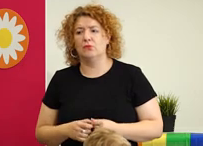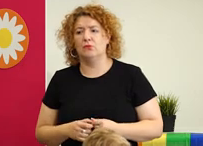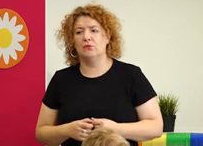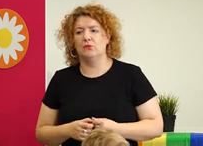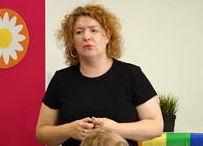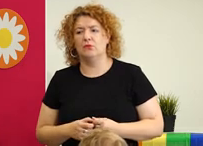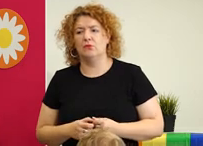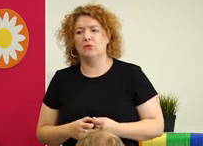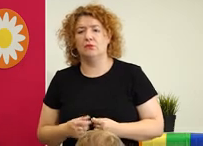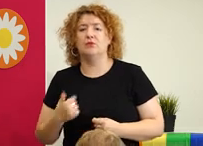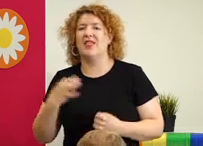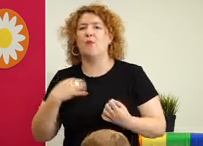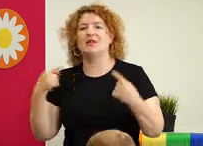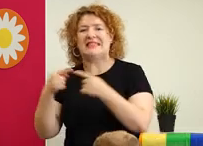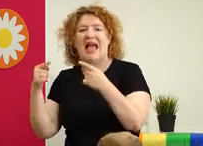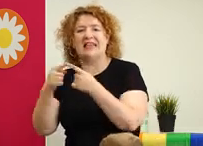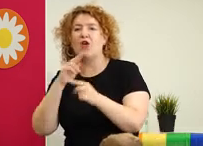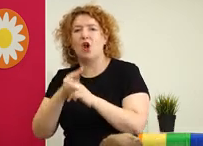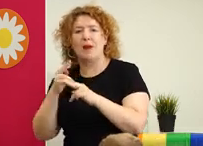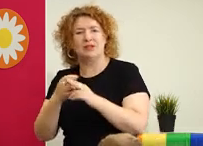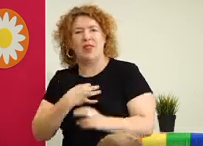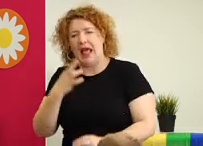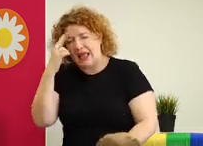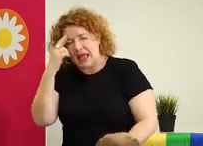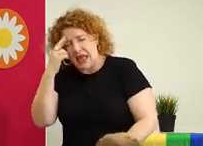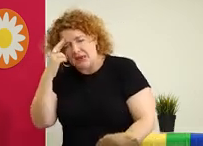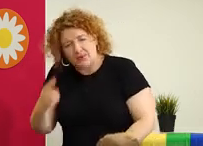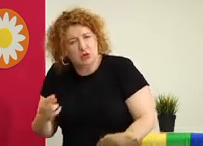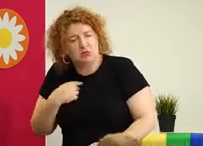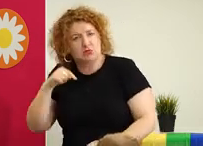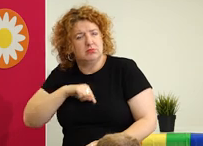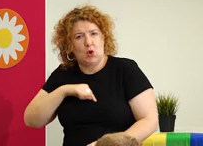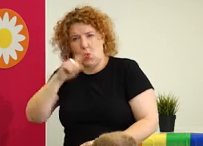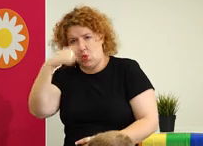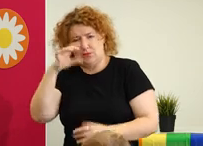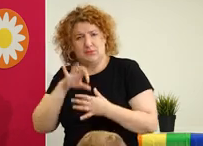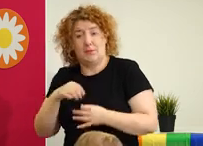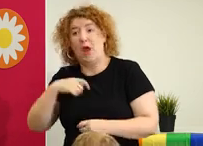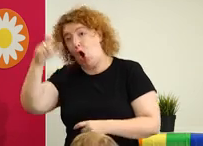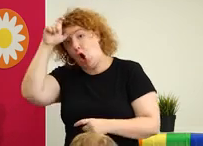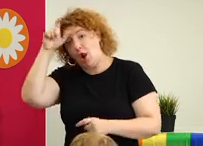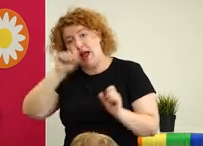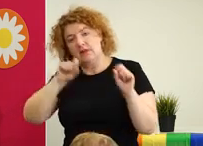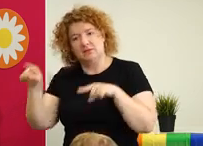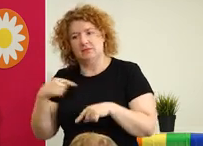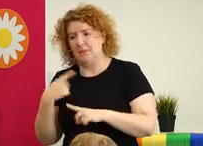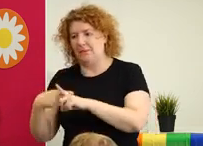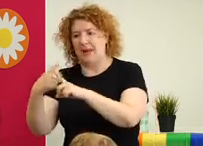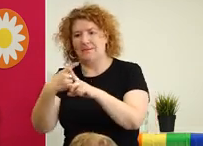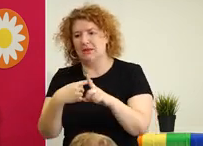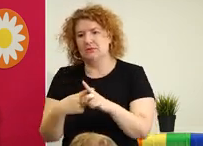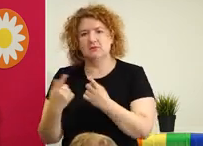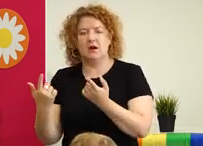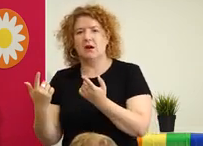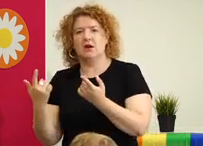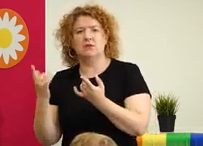sin decir tía no sé qué, o sea, por respeto. Y yo me recuerdo cuando me fui a Jordania, yo vi a mis primos